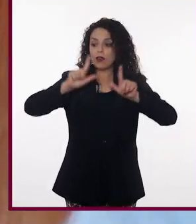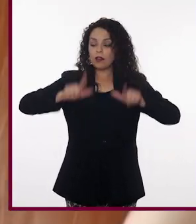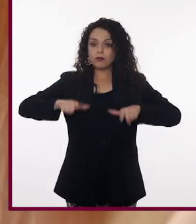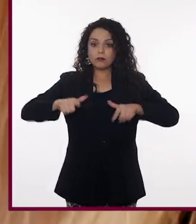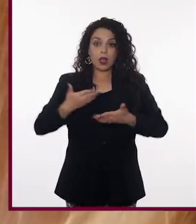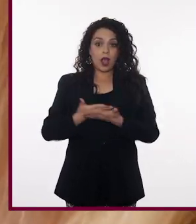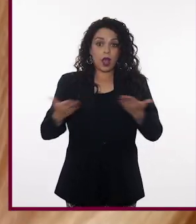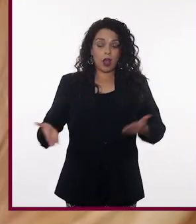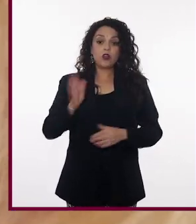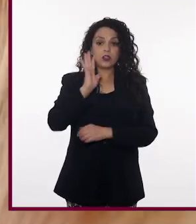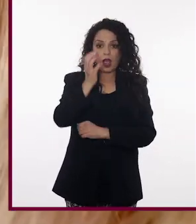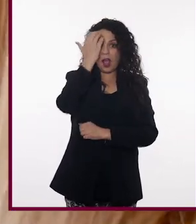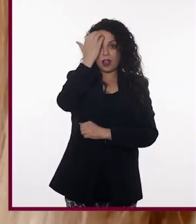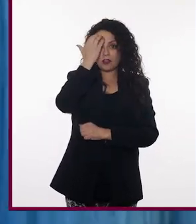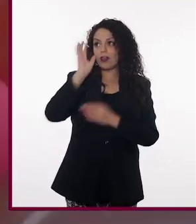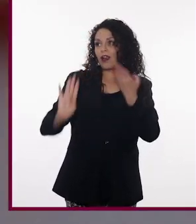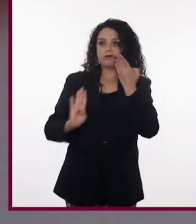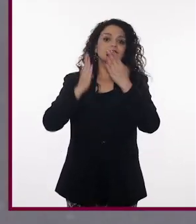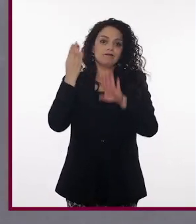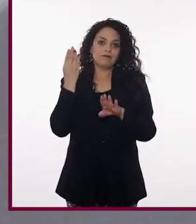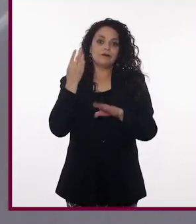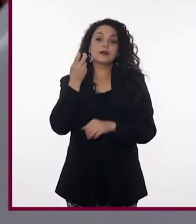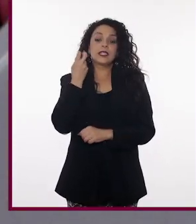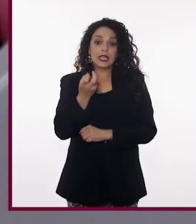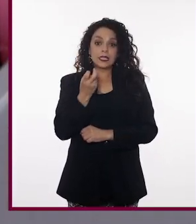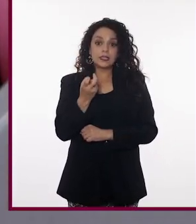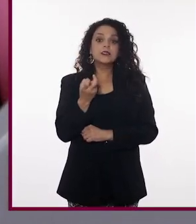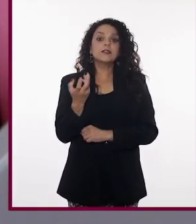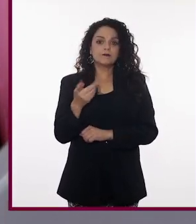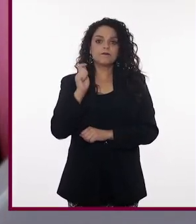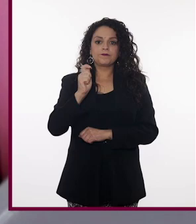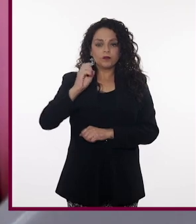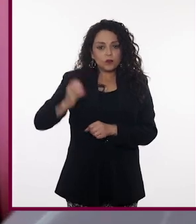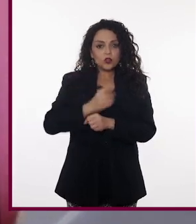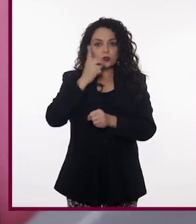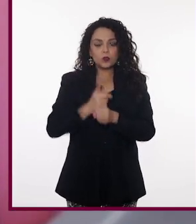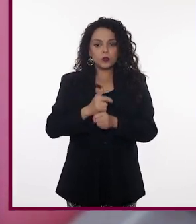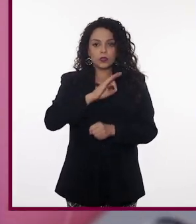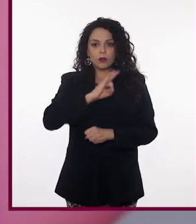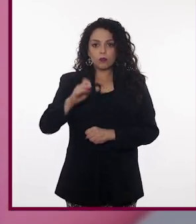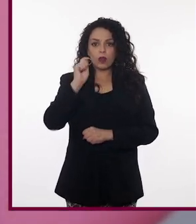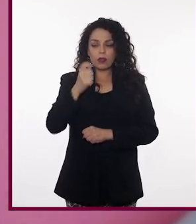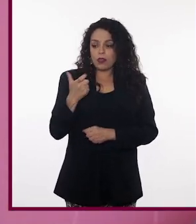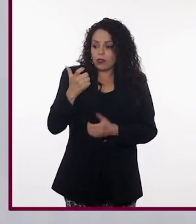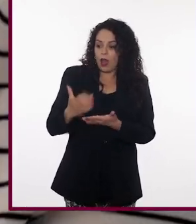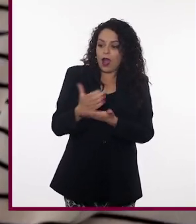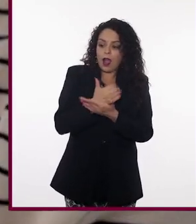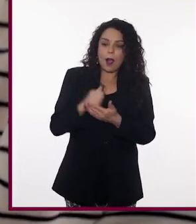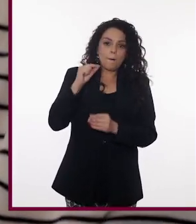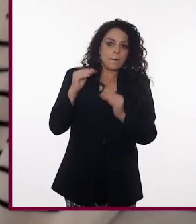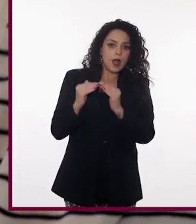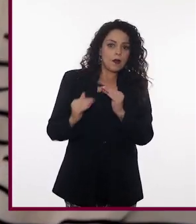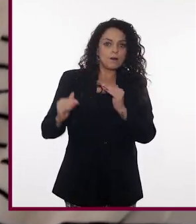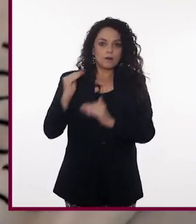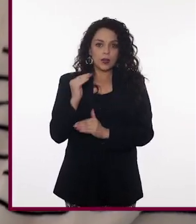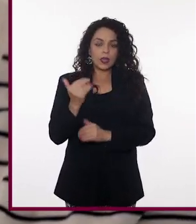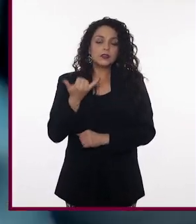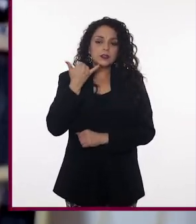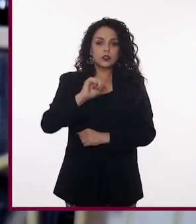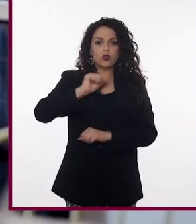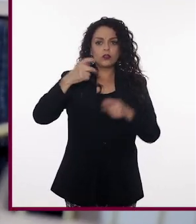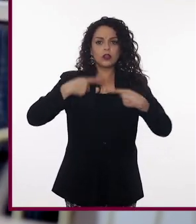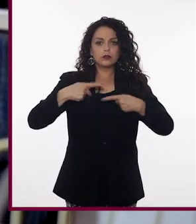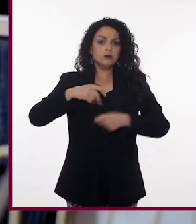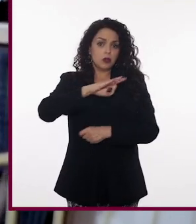que hoy son tan conocidas en el mundo. Estas plataformas dieron la oportunidad de tener un ingreso extra y a algunas otras personas